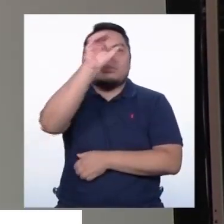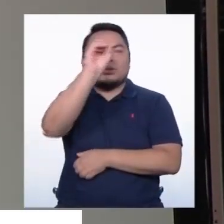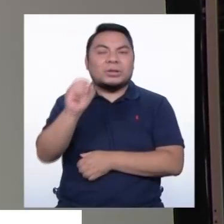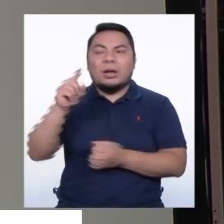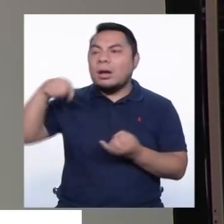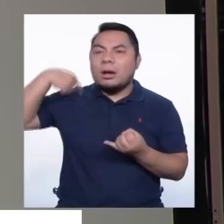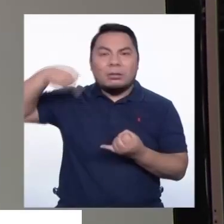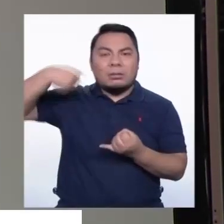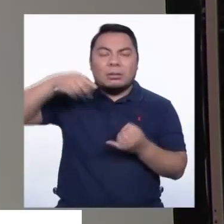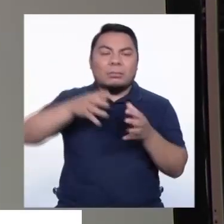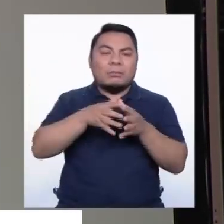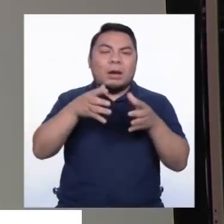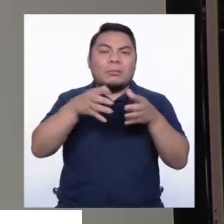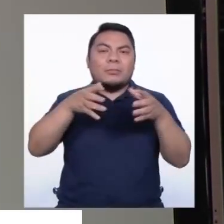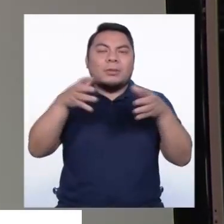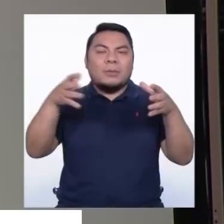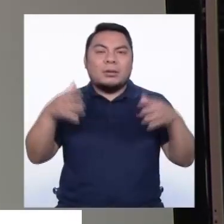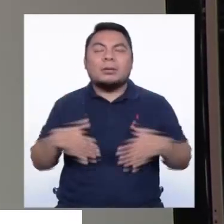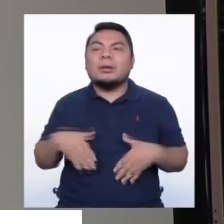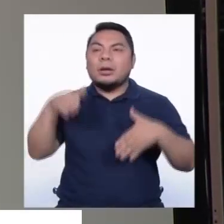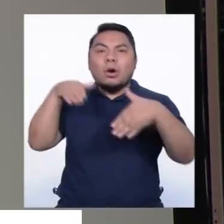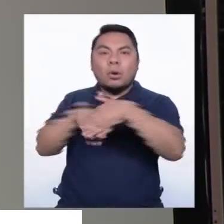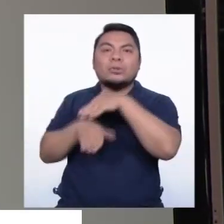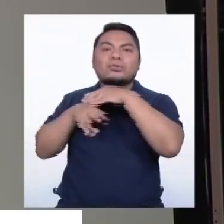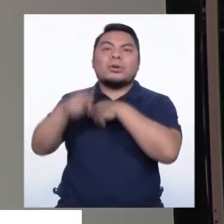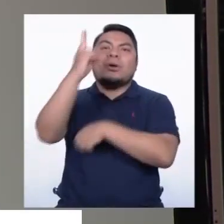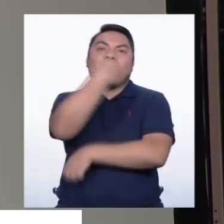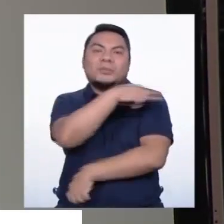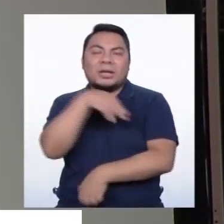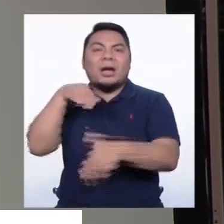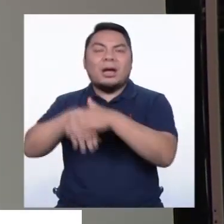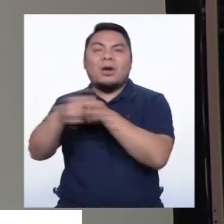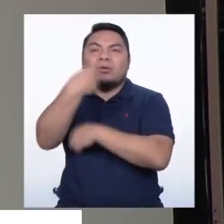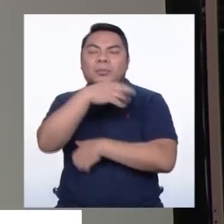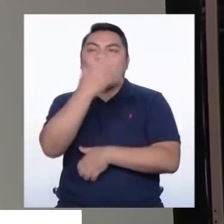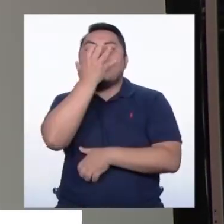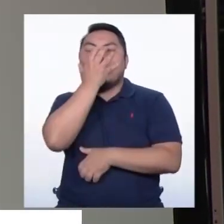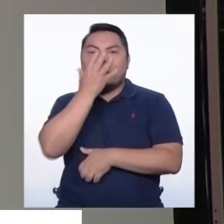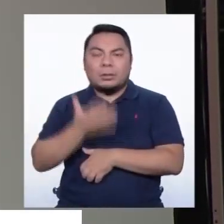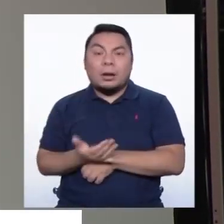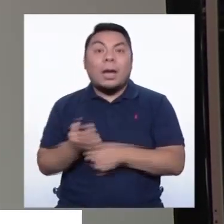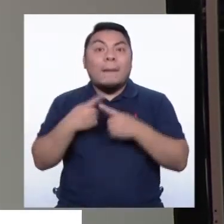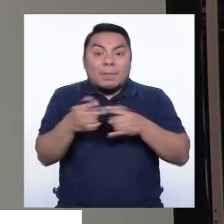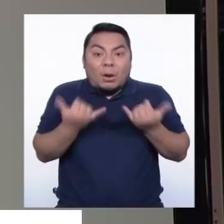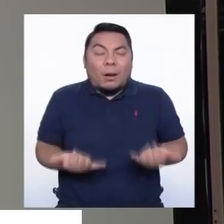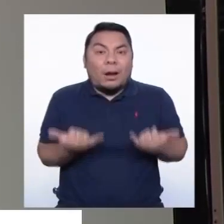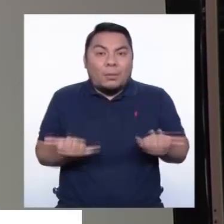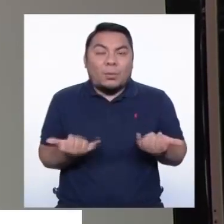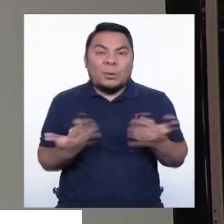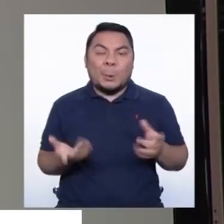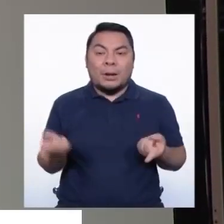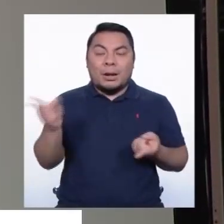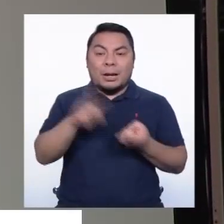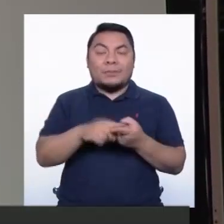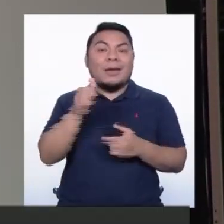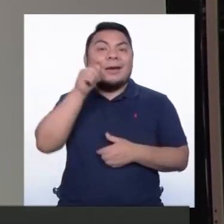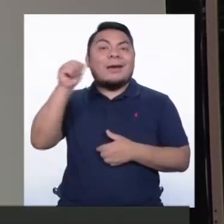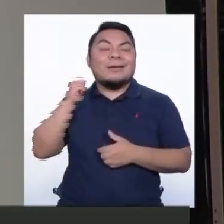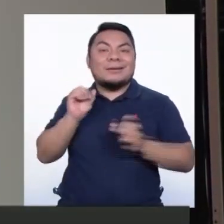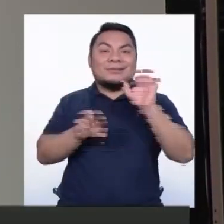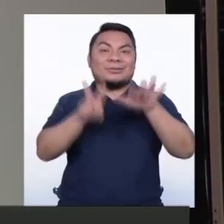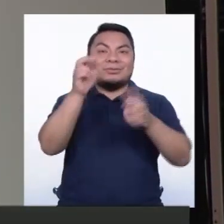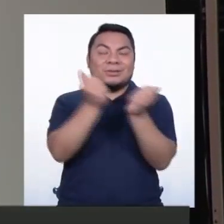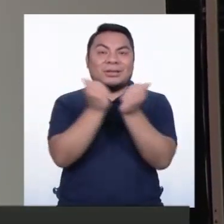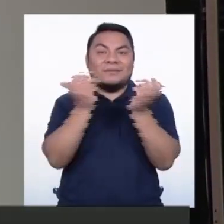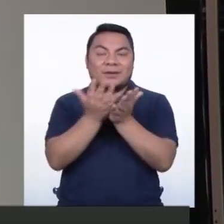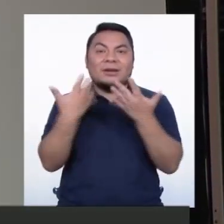día aumentaba los hospitalizados. Ahora, en la evaluación hecha hasta el día de ayer, 12 de abril, y que